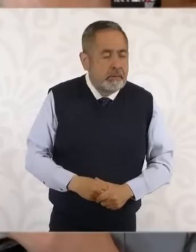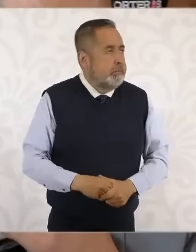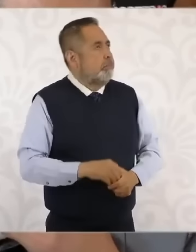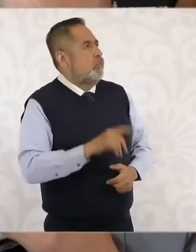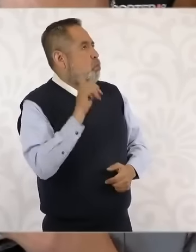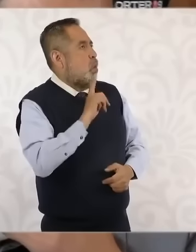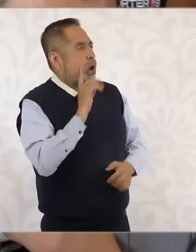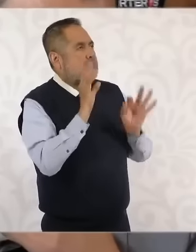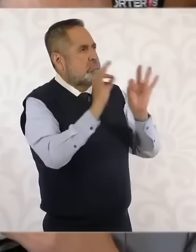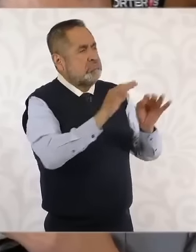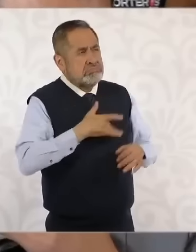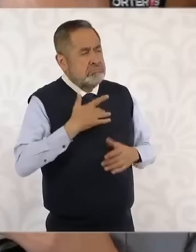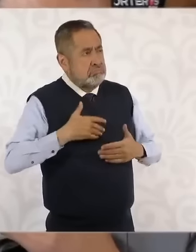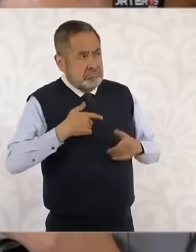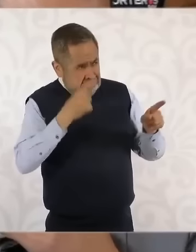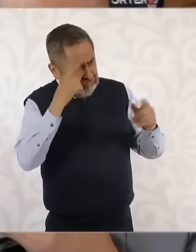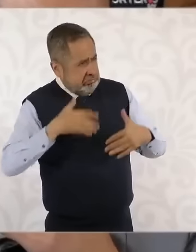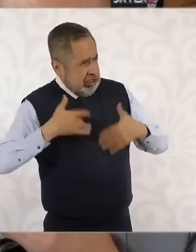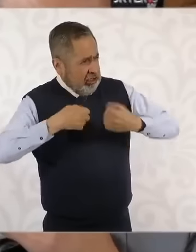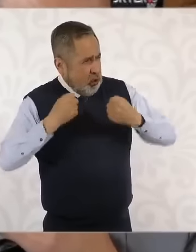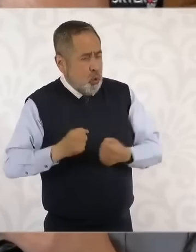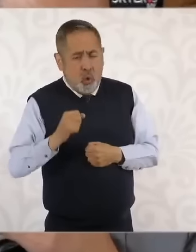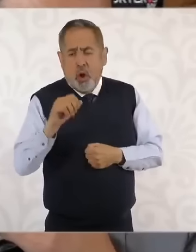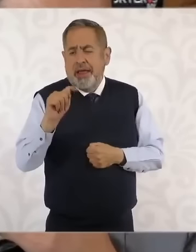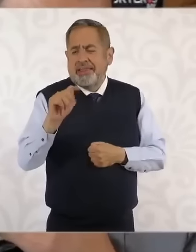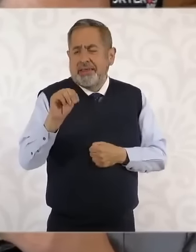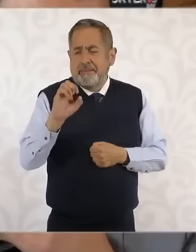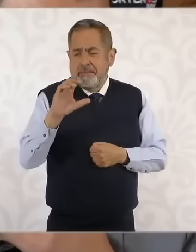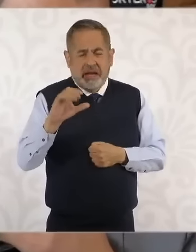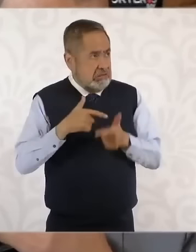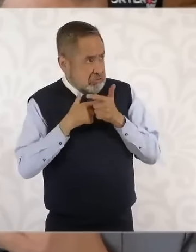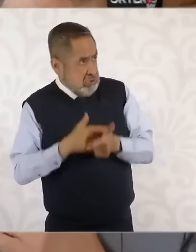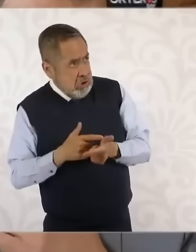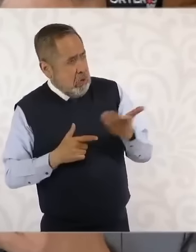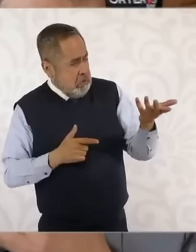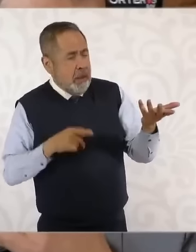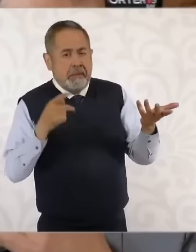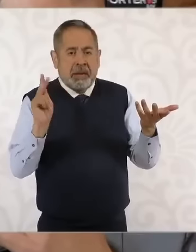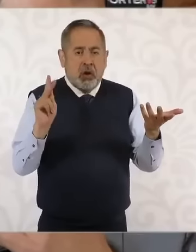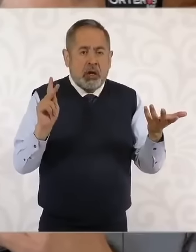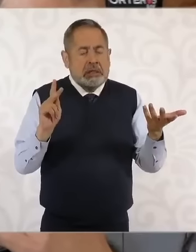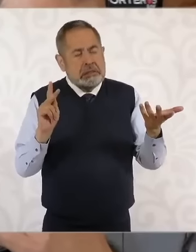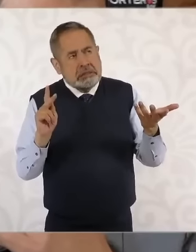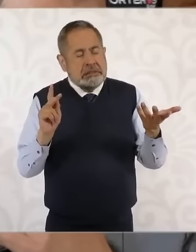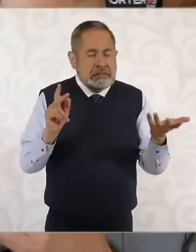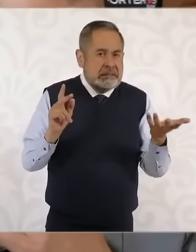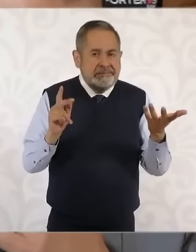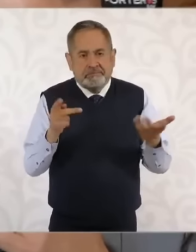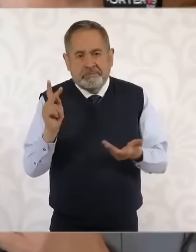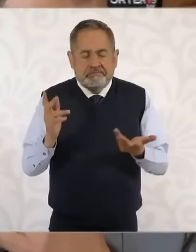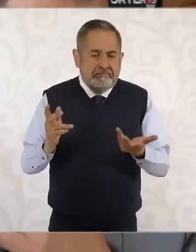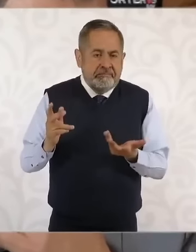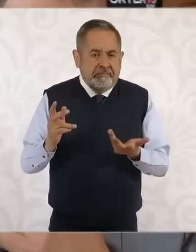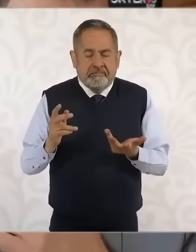que confía en que el TEMEC va a seguir, pero pues se tendrían